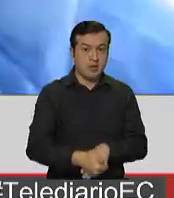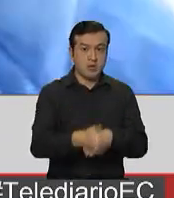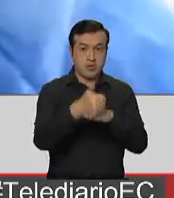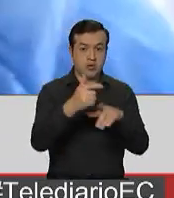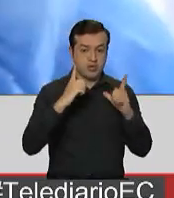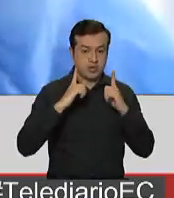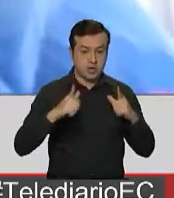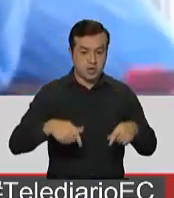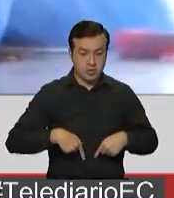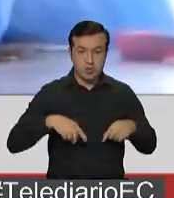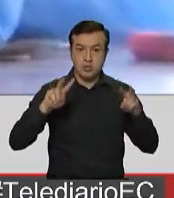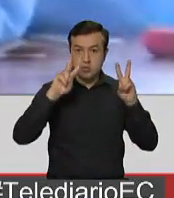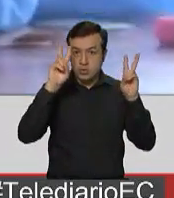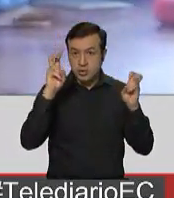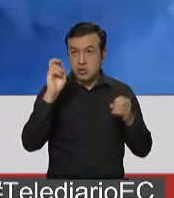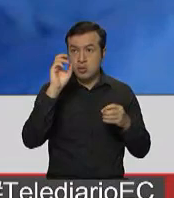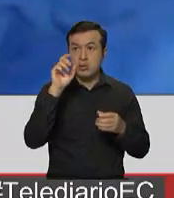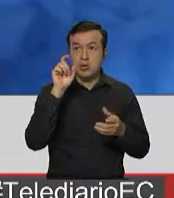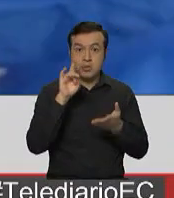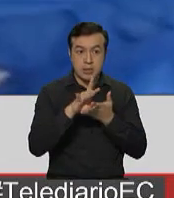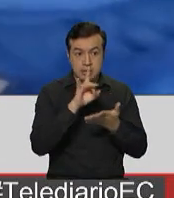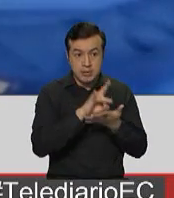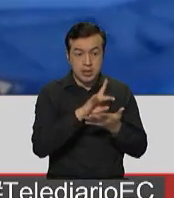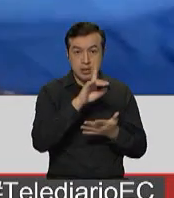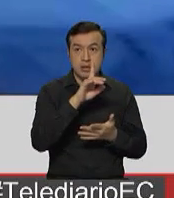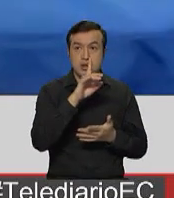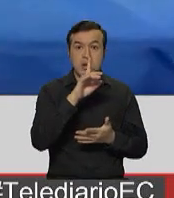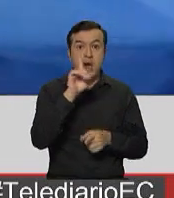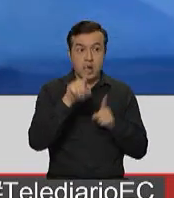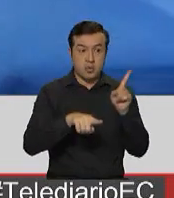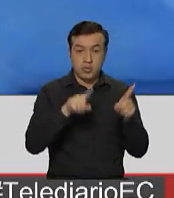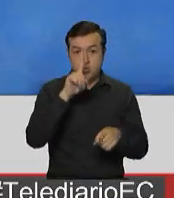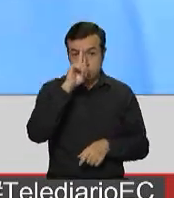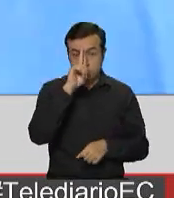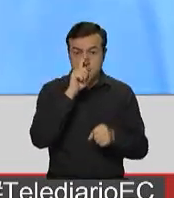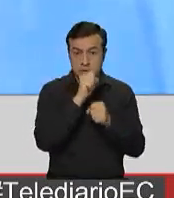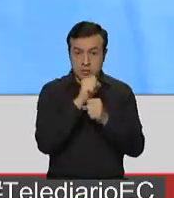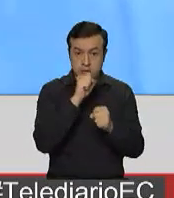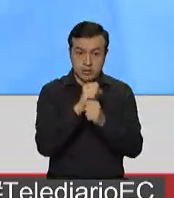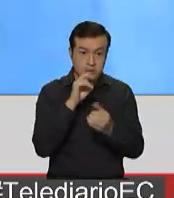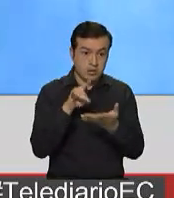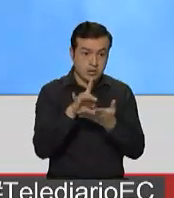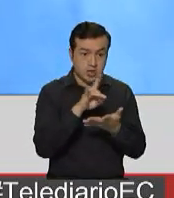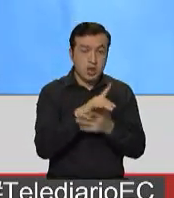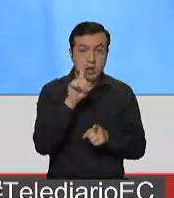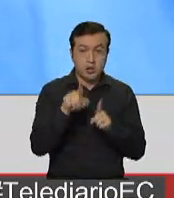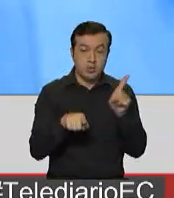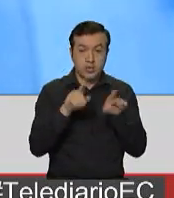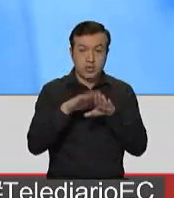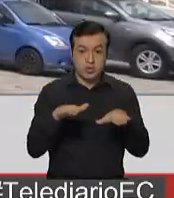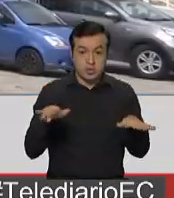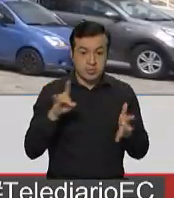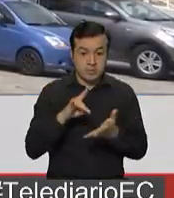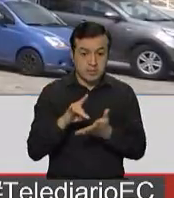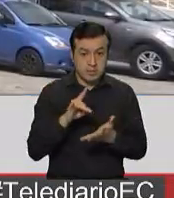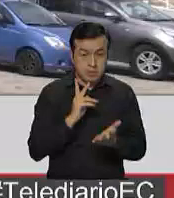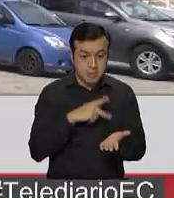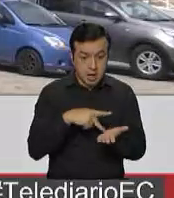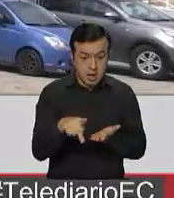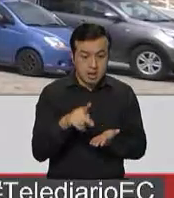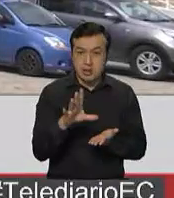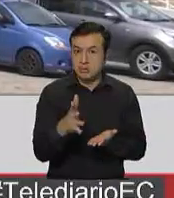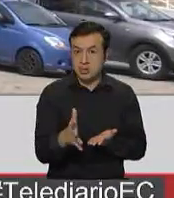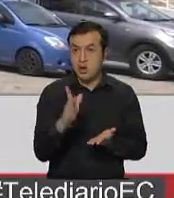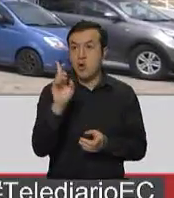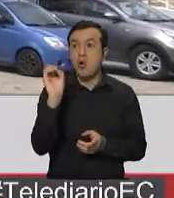salud ante el recorte de personal del Sistema Nacional de Salud y la falta de pagos de posgradistas, así como la de representantes